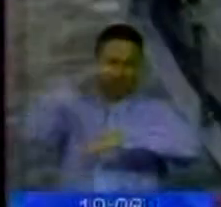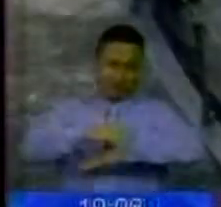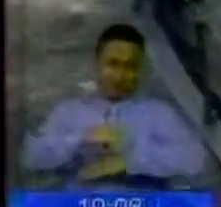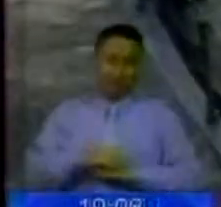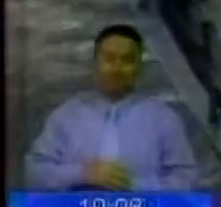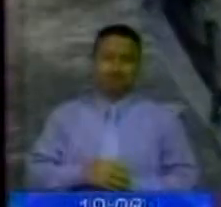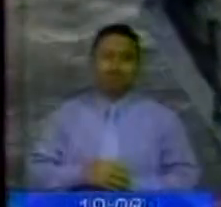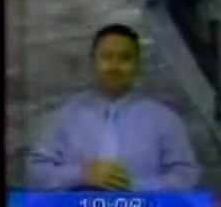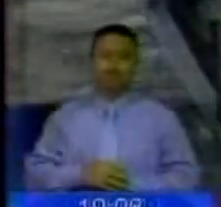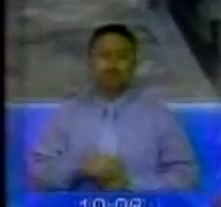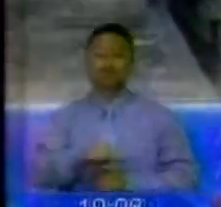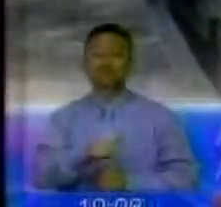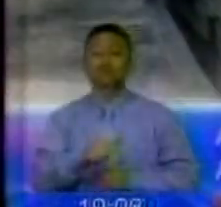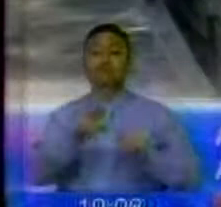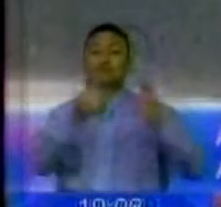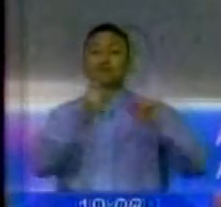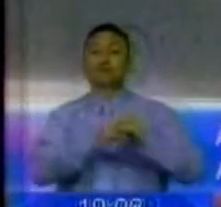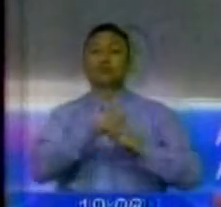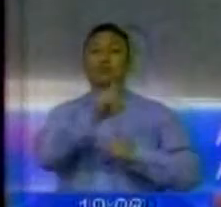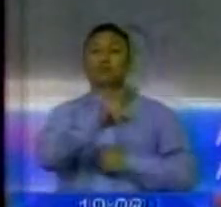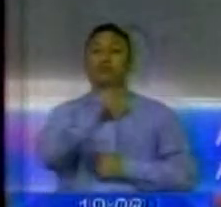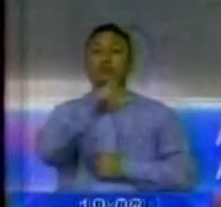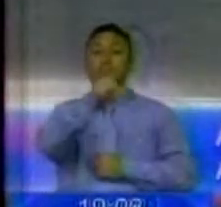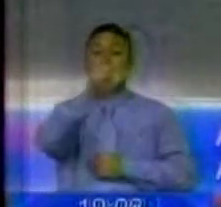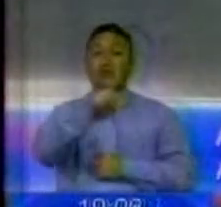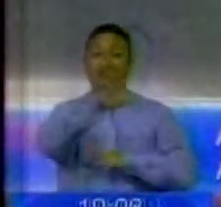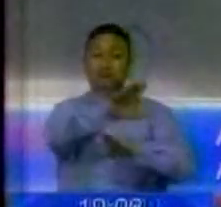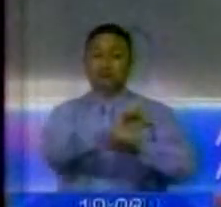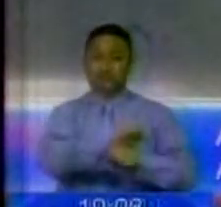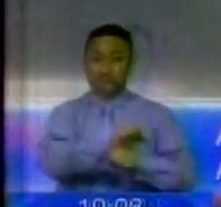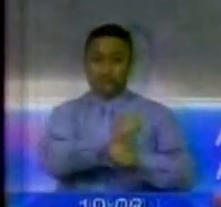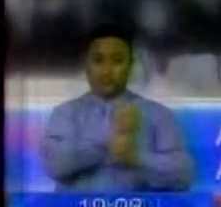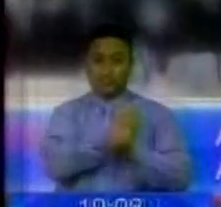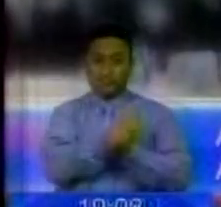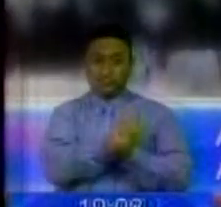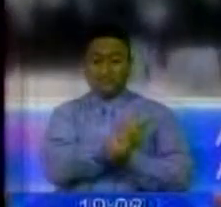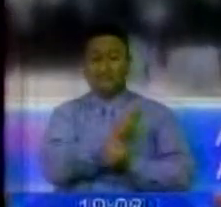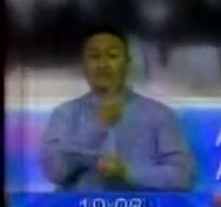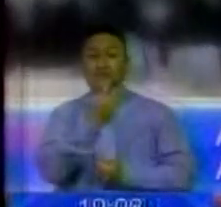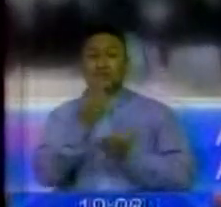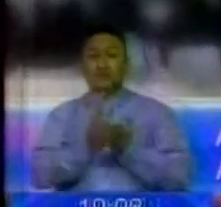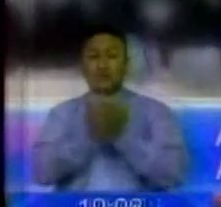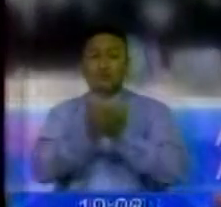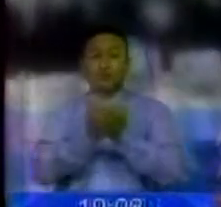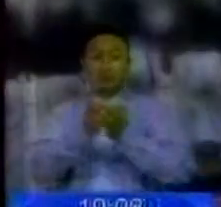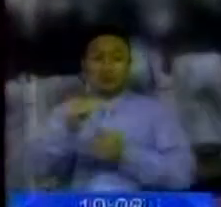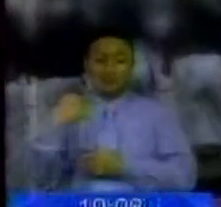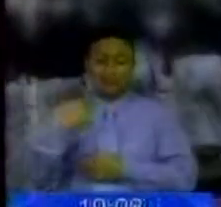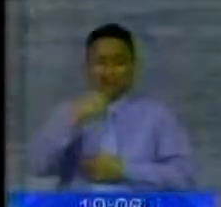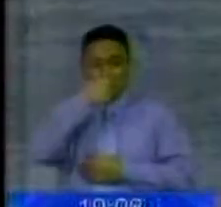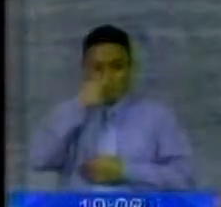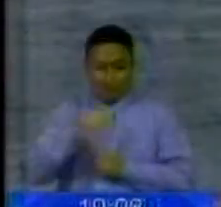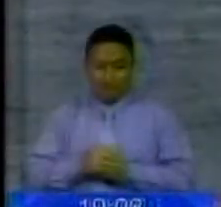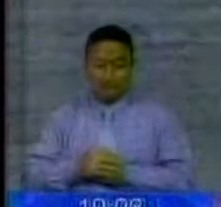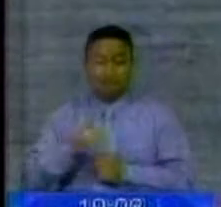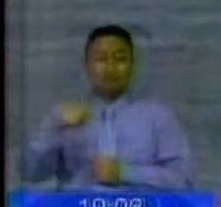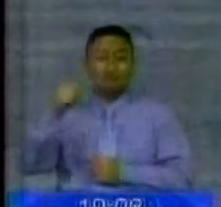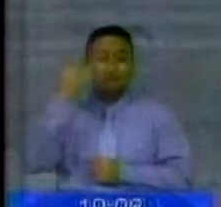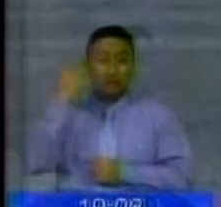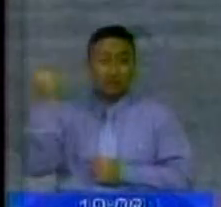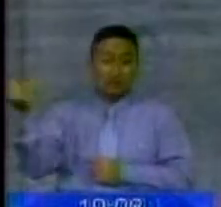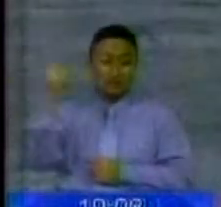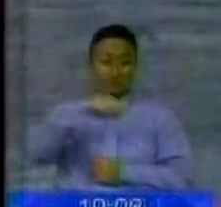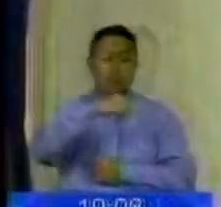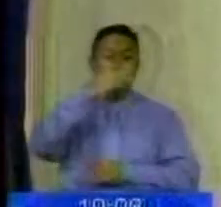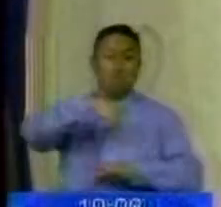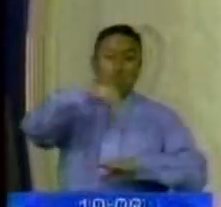temas, adelantó que se tiene previsto que 23 detenidos que fueron interceptados en 2 embarcaciones con droga llegarán en los próximos días al puerto